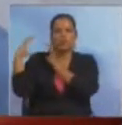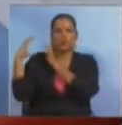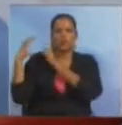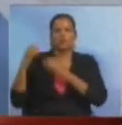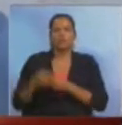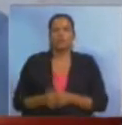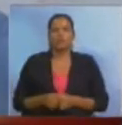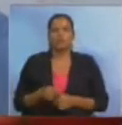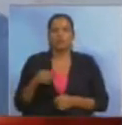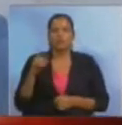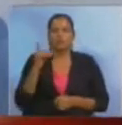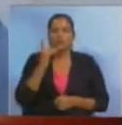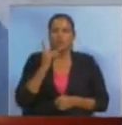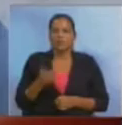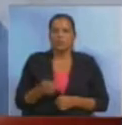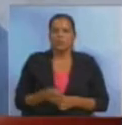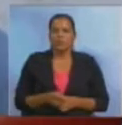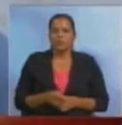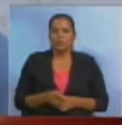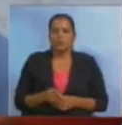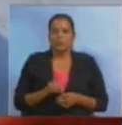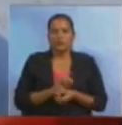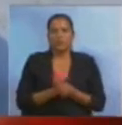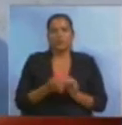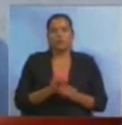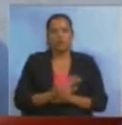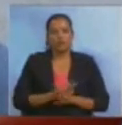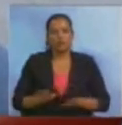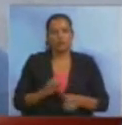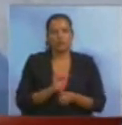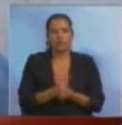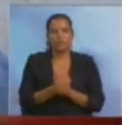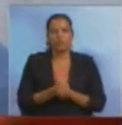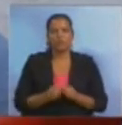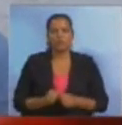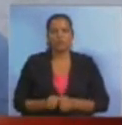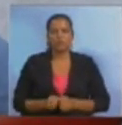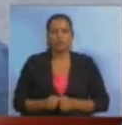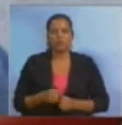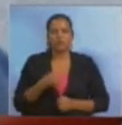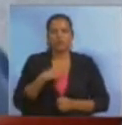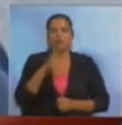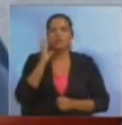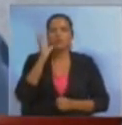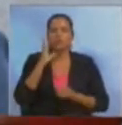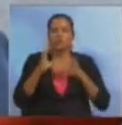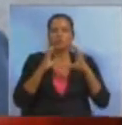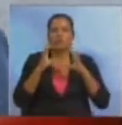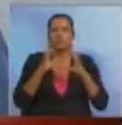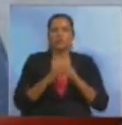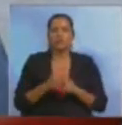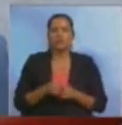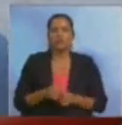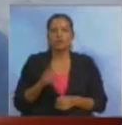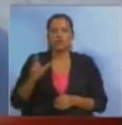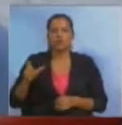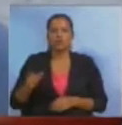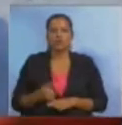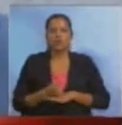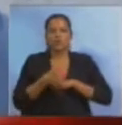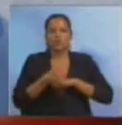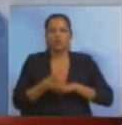municipio se corrija este error. Yo he hablado con personas en la